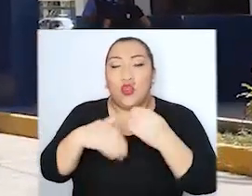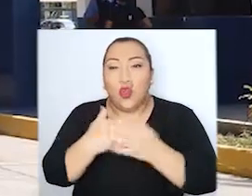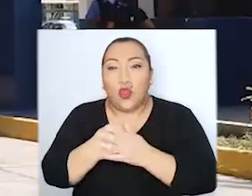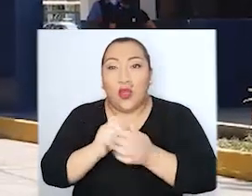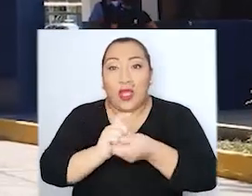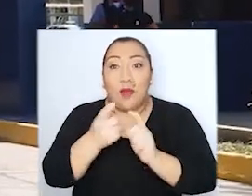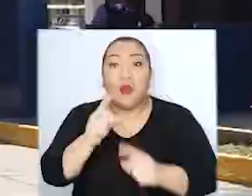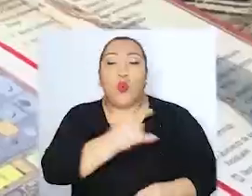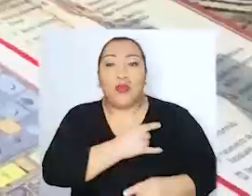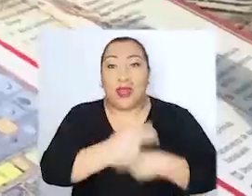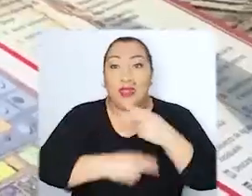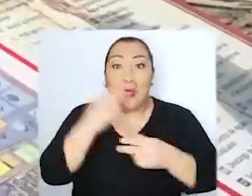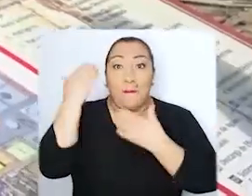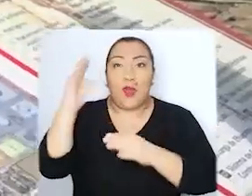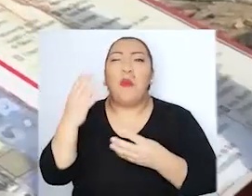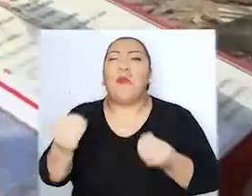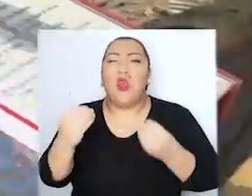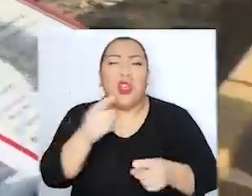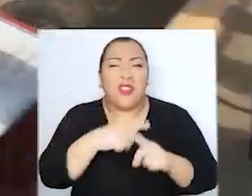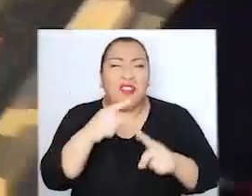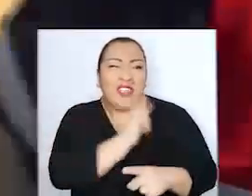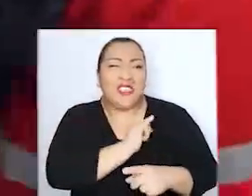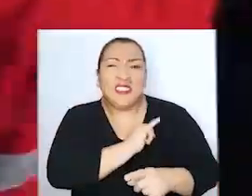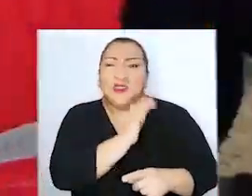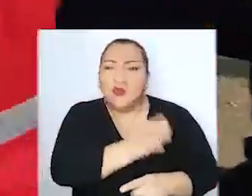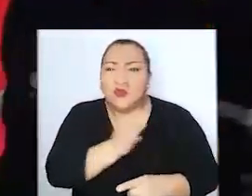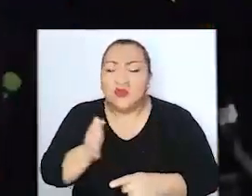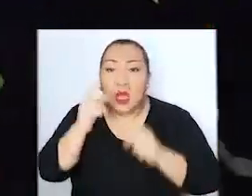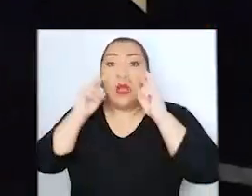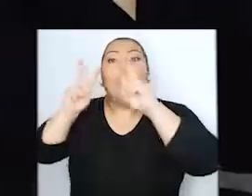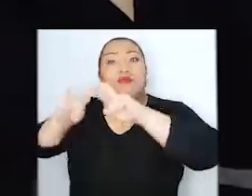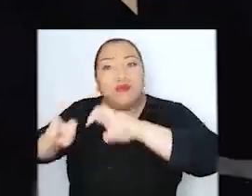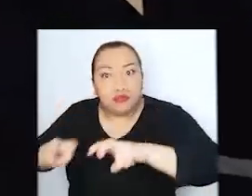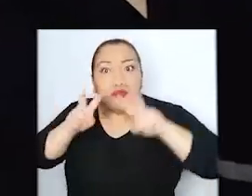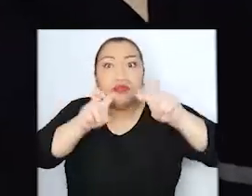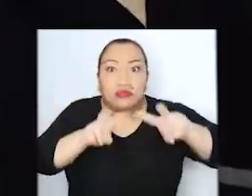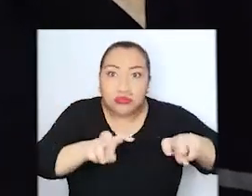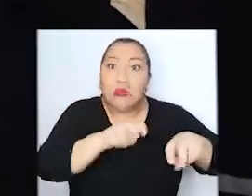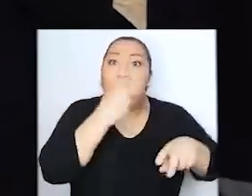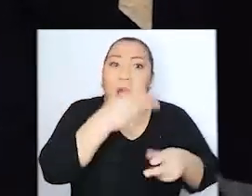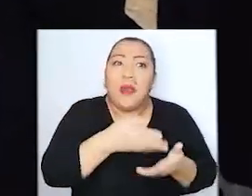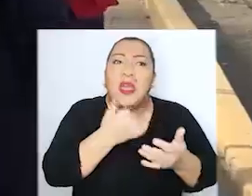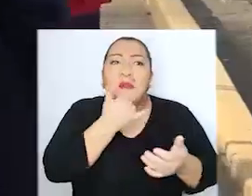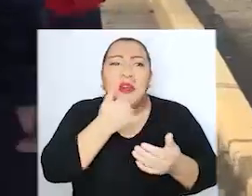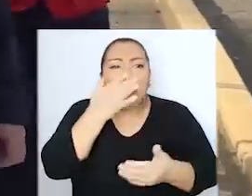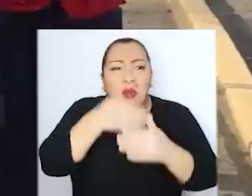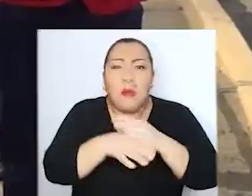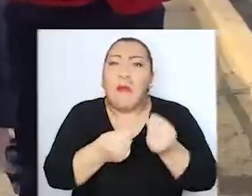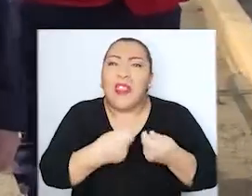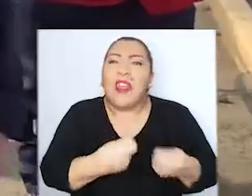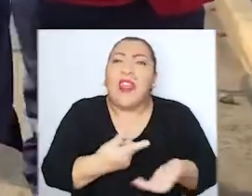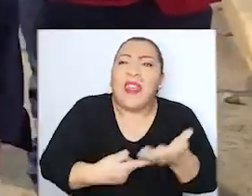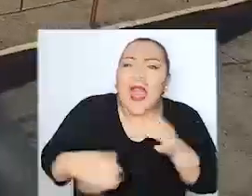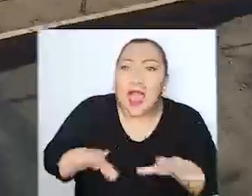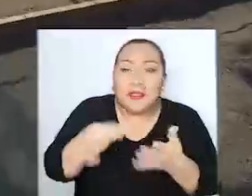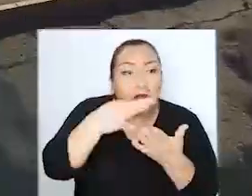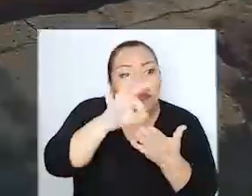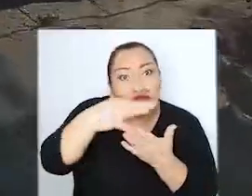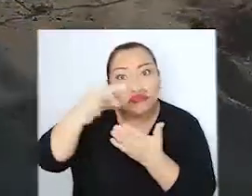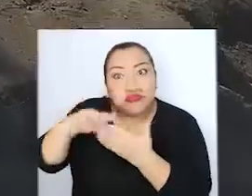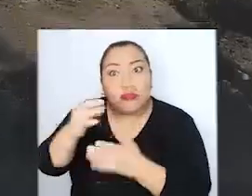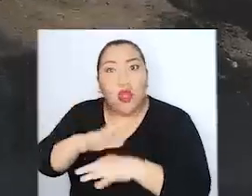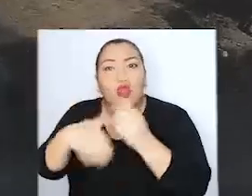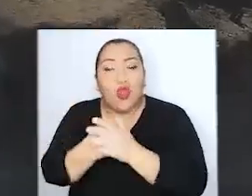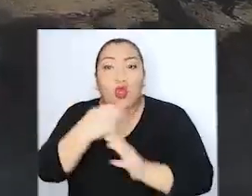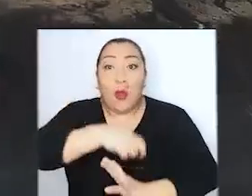Universidad Nacional de Piura. En el marco del mega operativo, ya se vienen ejecutando servicios de control concurrente y una auditoría de